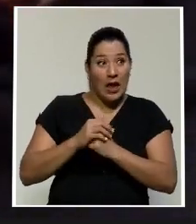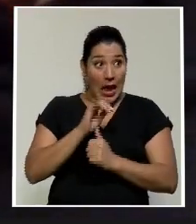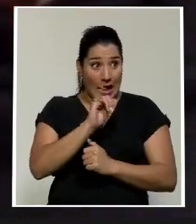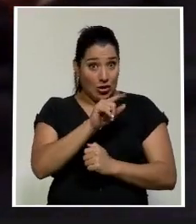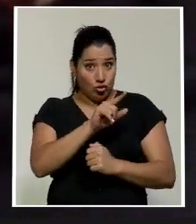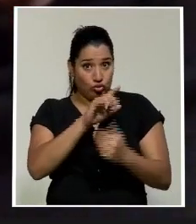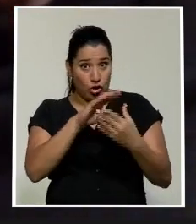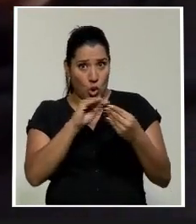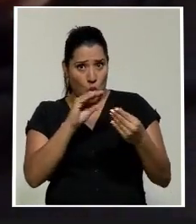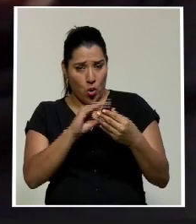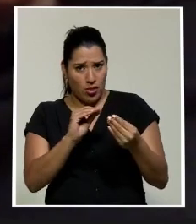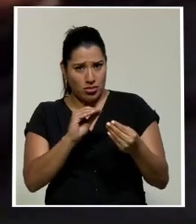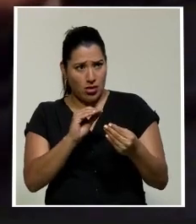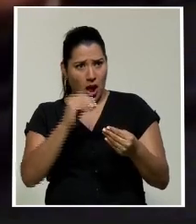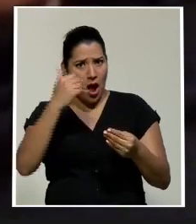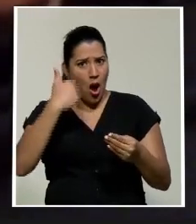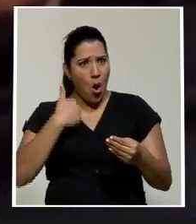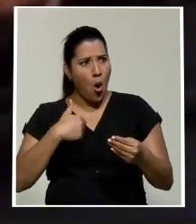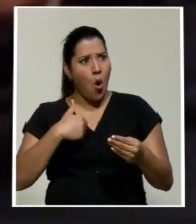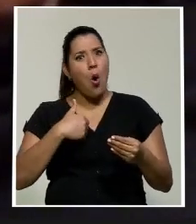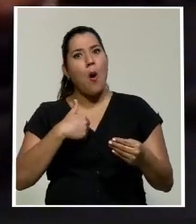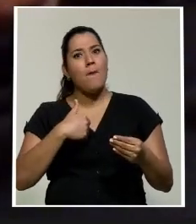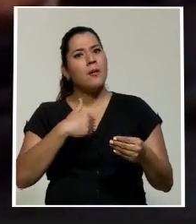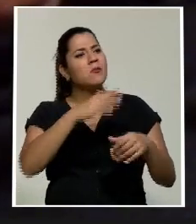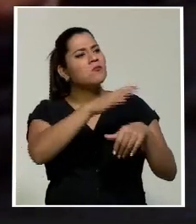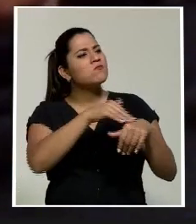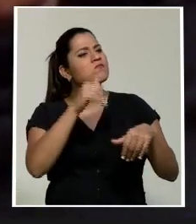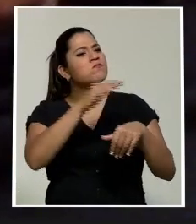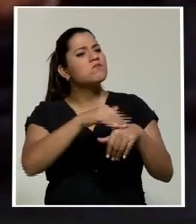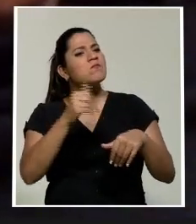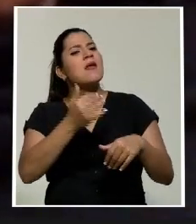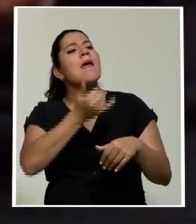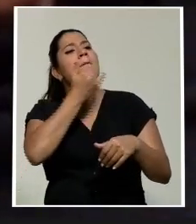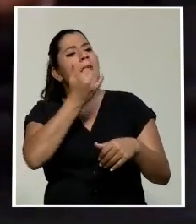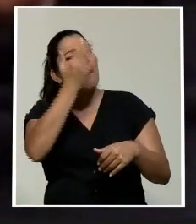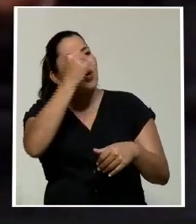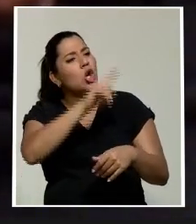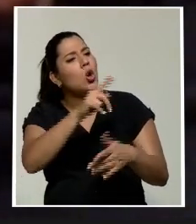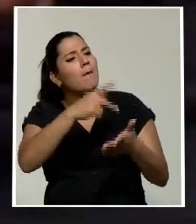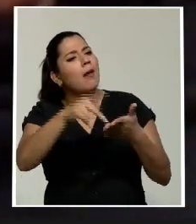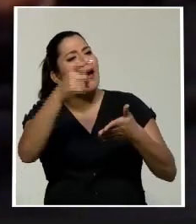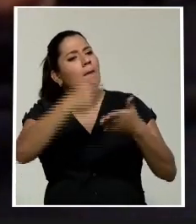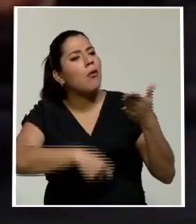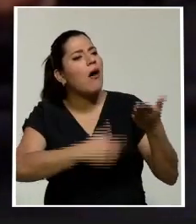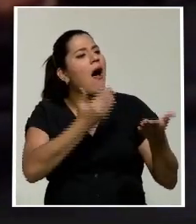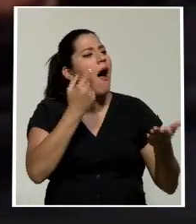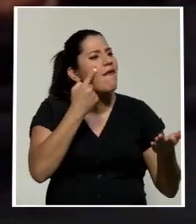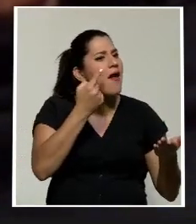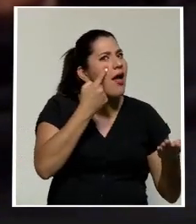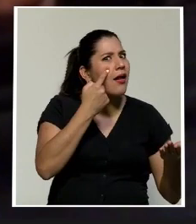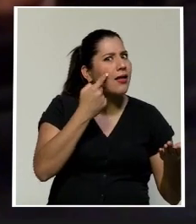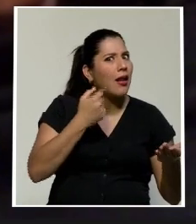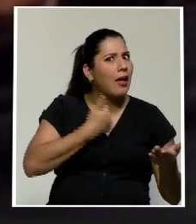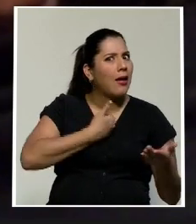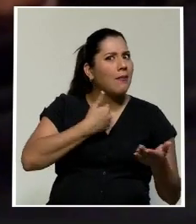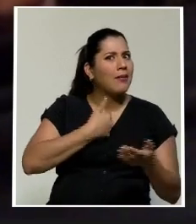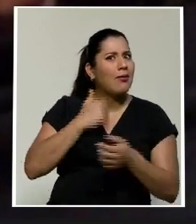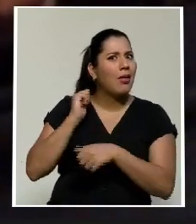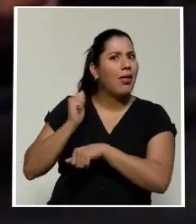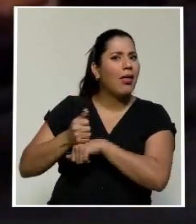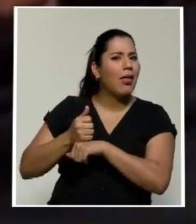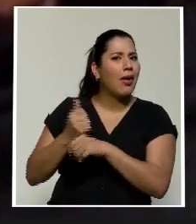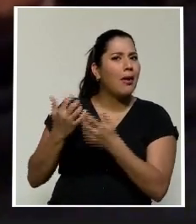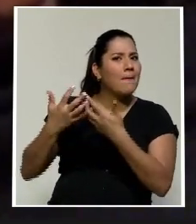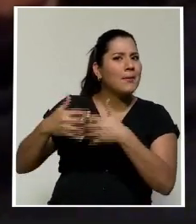señor que llamaba a los demás a cuentas fiscales en Colombia con un offshore y una